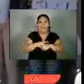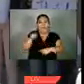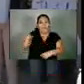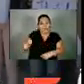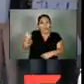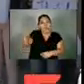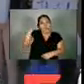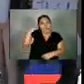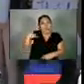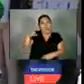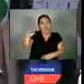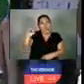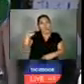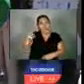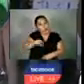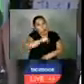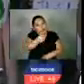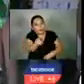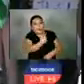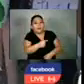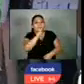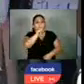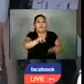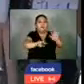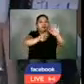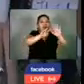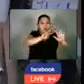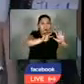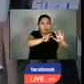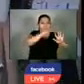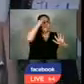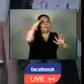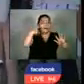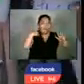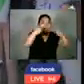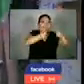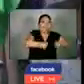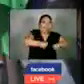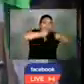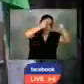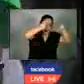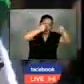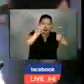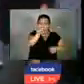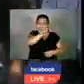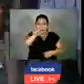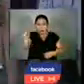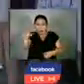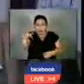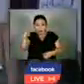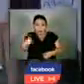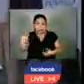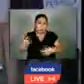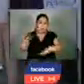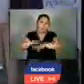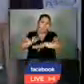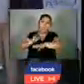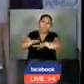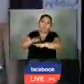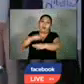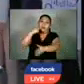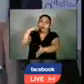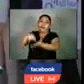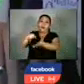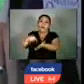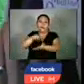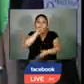son 18. Todavía quedan 17 mujeres condenadas. Y esta semana han vuelto a denunciar a otra muchacha en